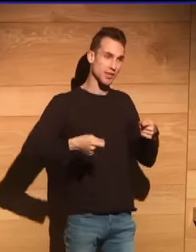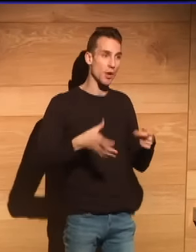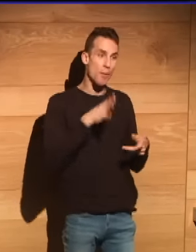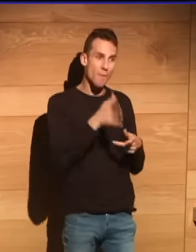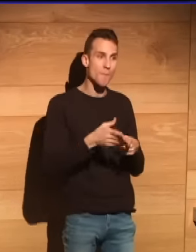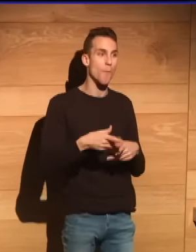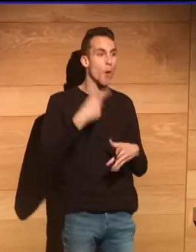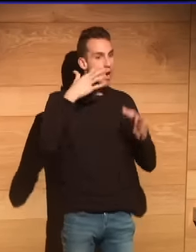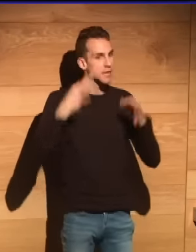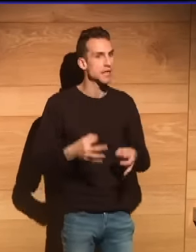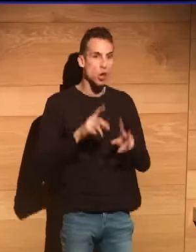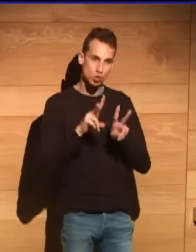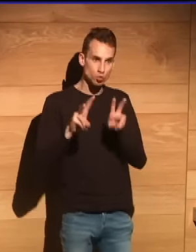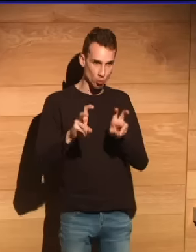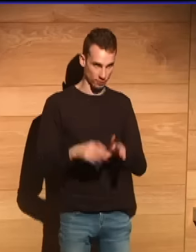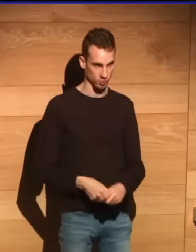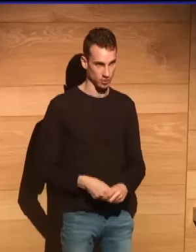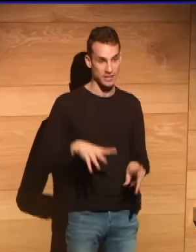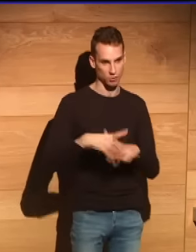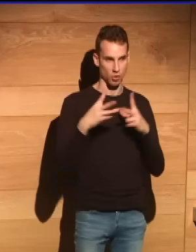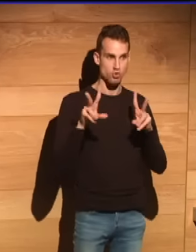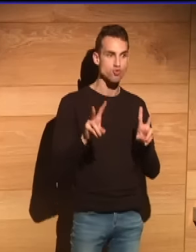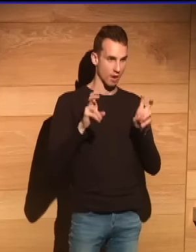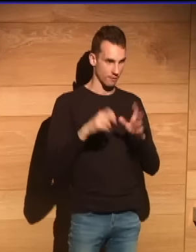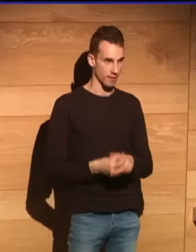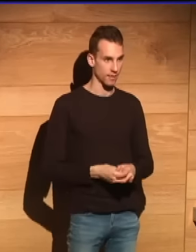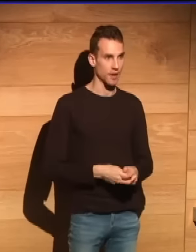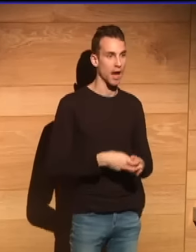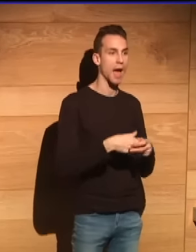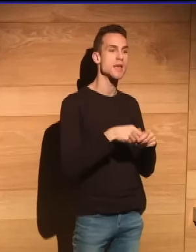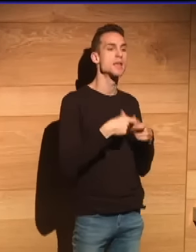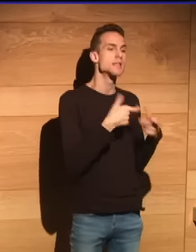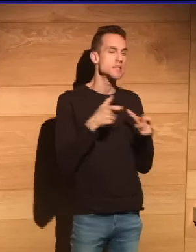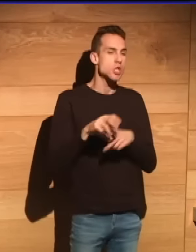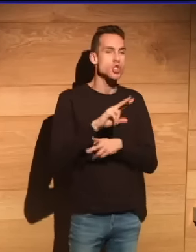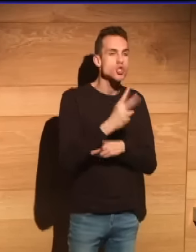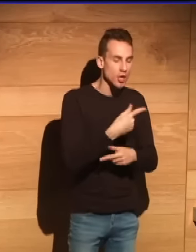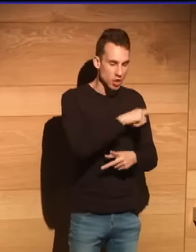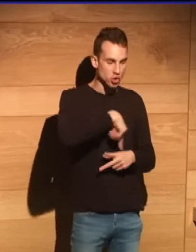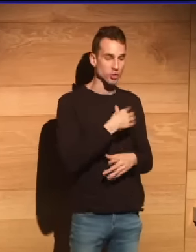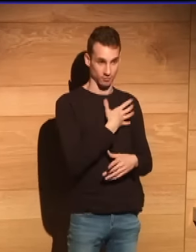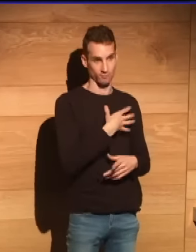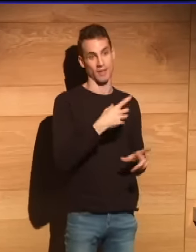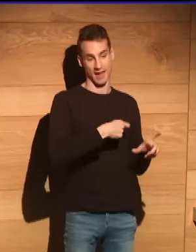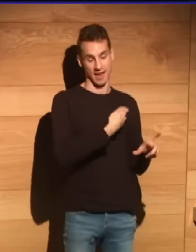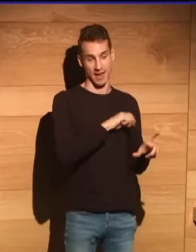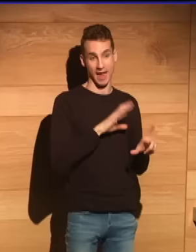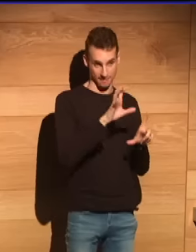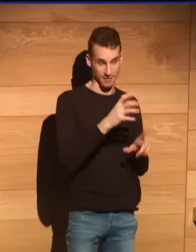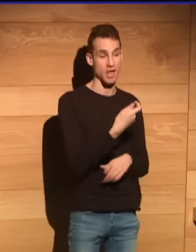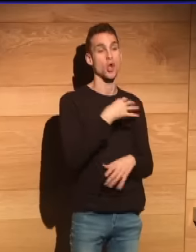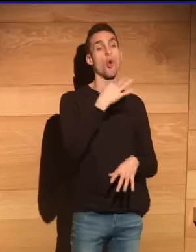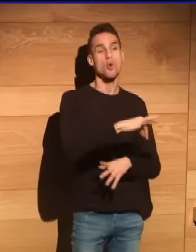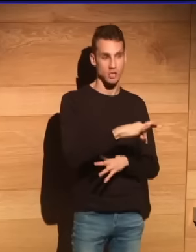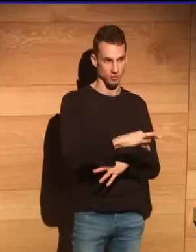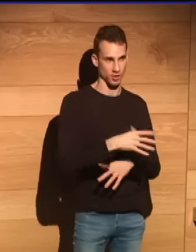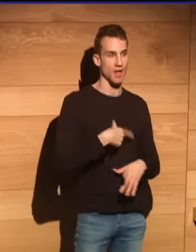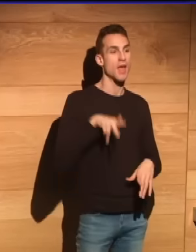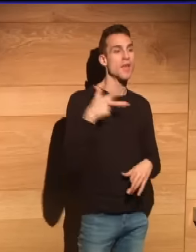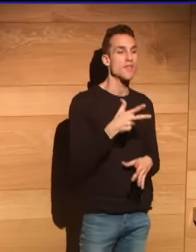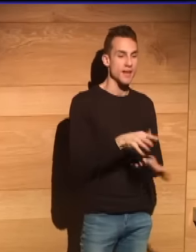y los nuevos escenarios. Hay dos capítulos donde somos únicos en la proposición de derechos, que es en los derechos relacionados a la